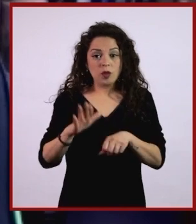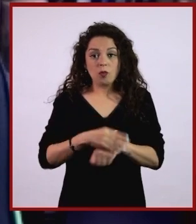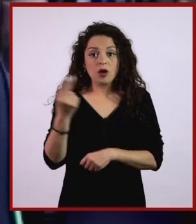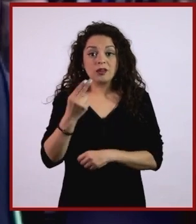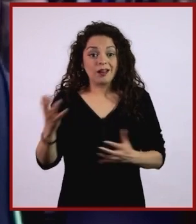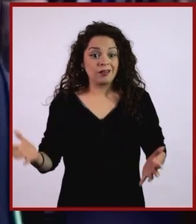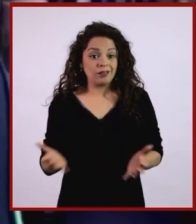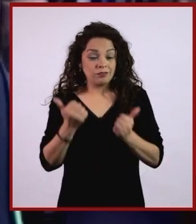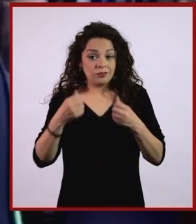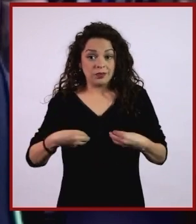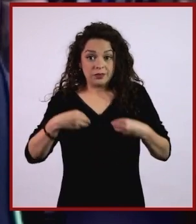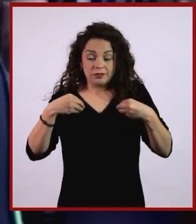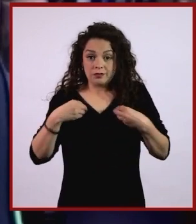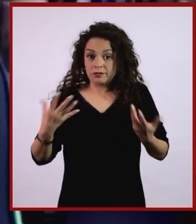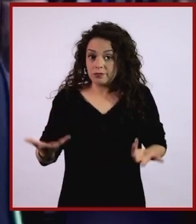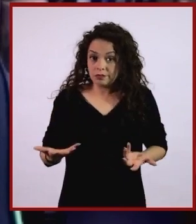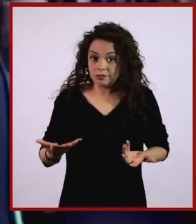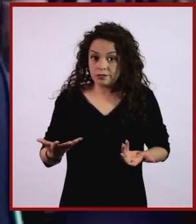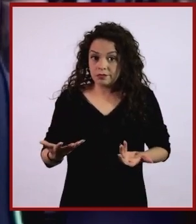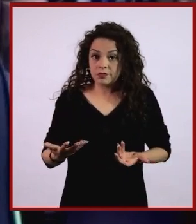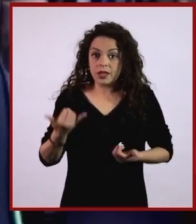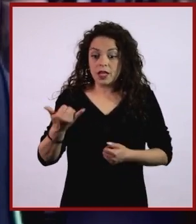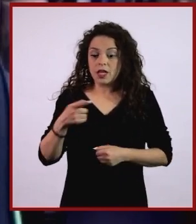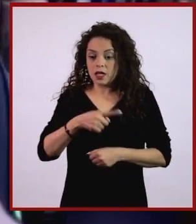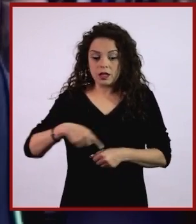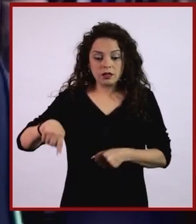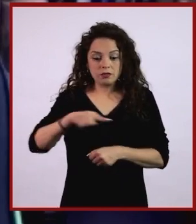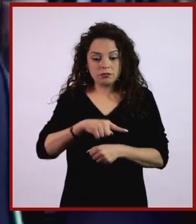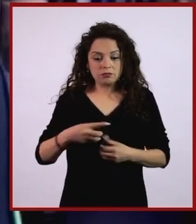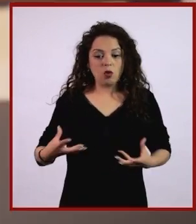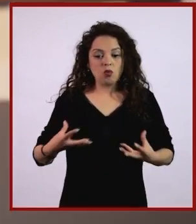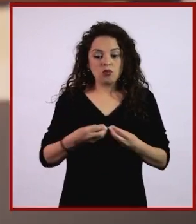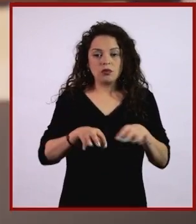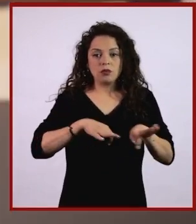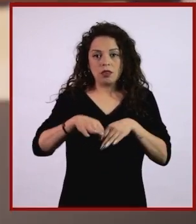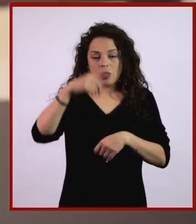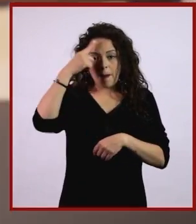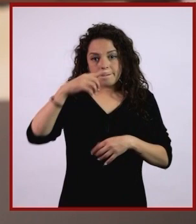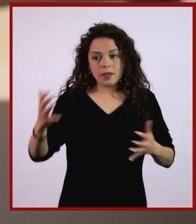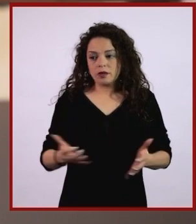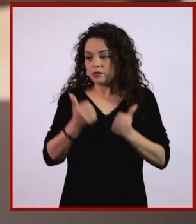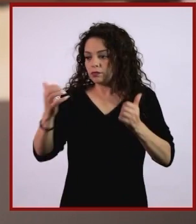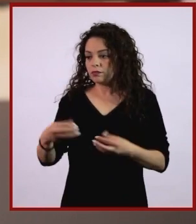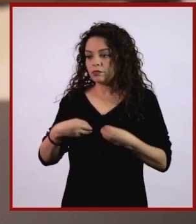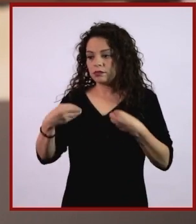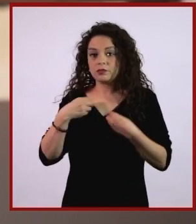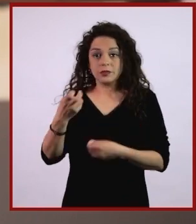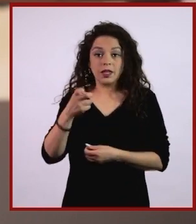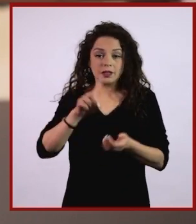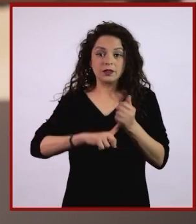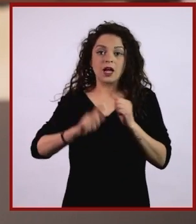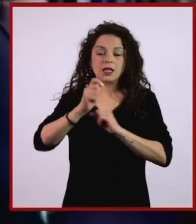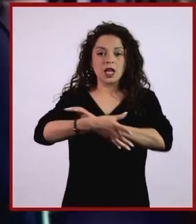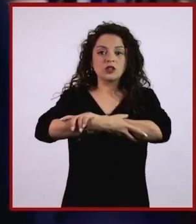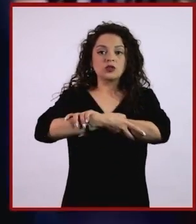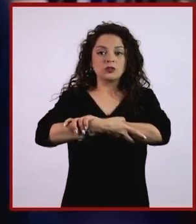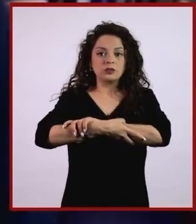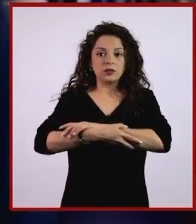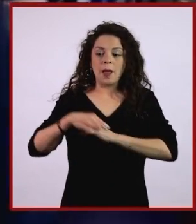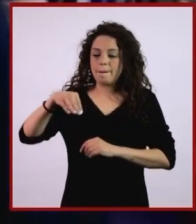todo el mundo necesitaba sobrevivir y básicamente porque todo el mundo contribuía a la supervivencia de los demás, que es lo que él llamaba una